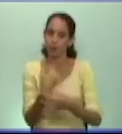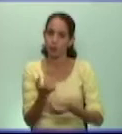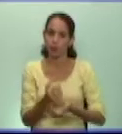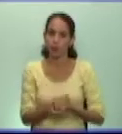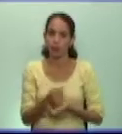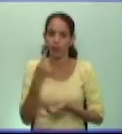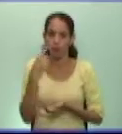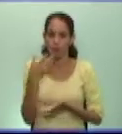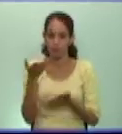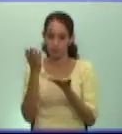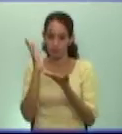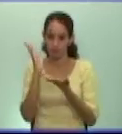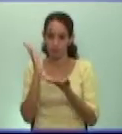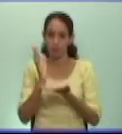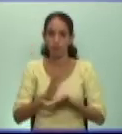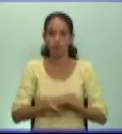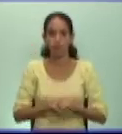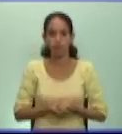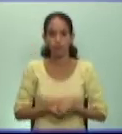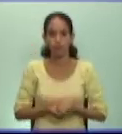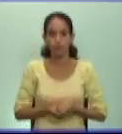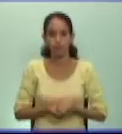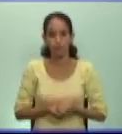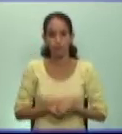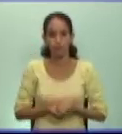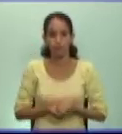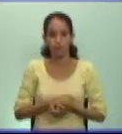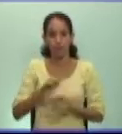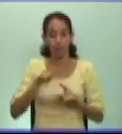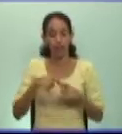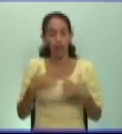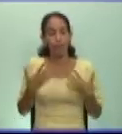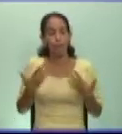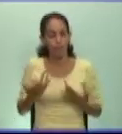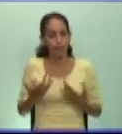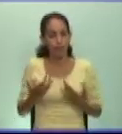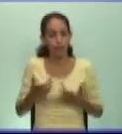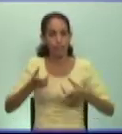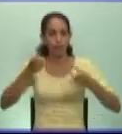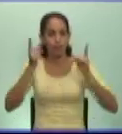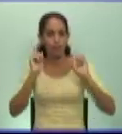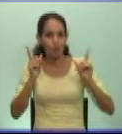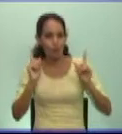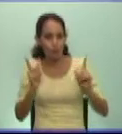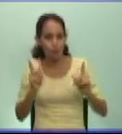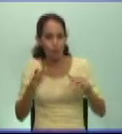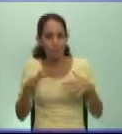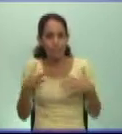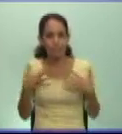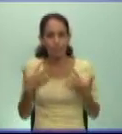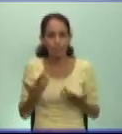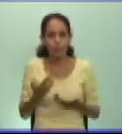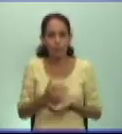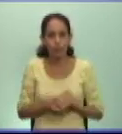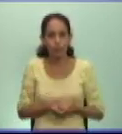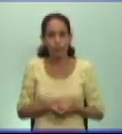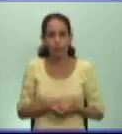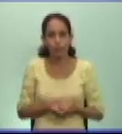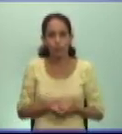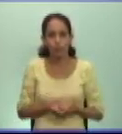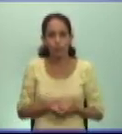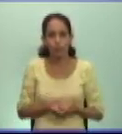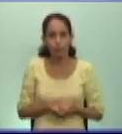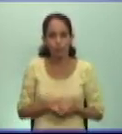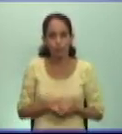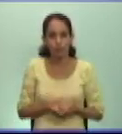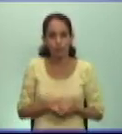vista económico, sin embargo, desde el punto de vista político nos detuvimos en esta línea, porque estamos hablando de un periodo donde